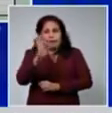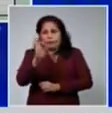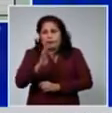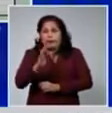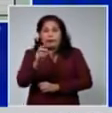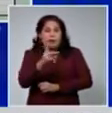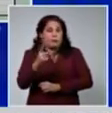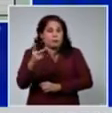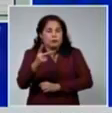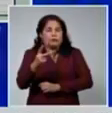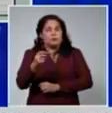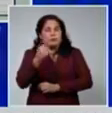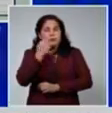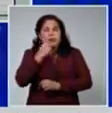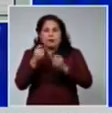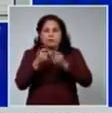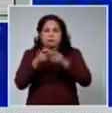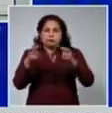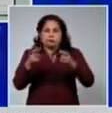más elevados